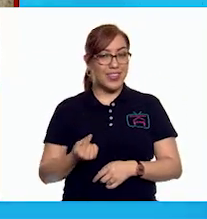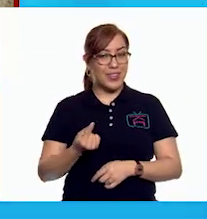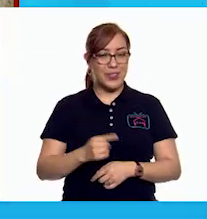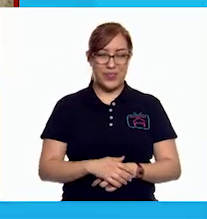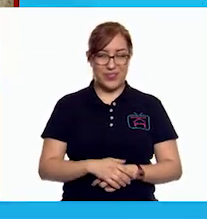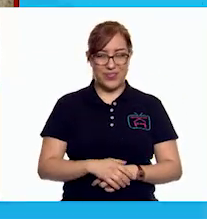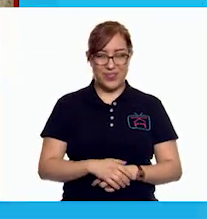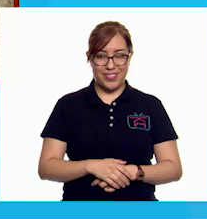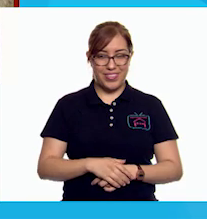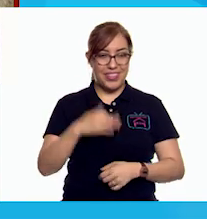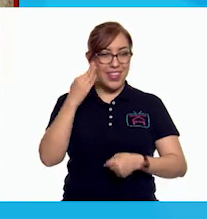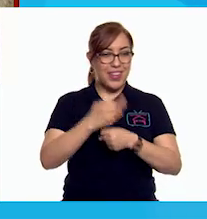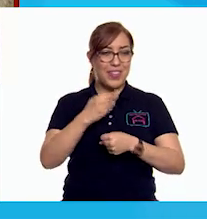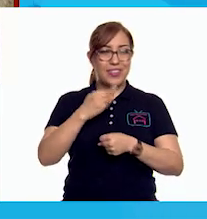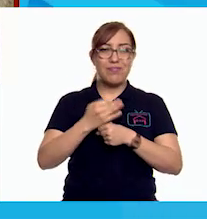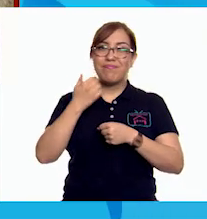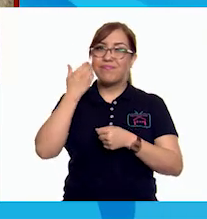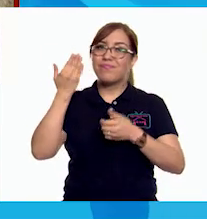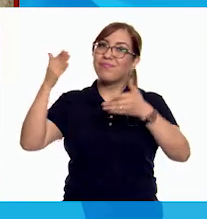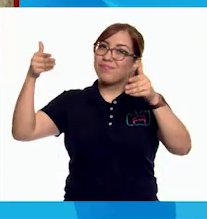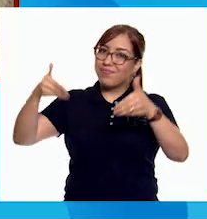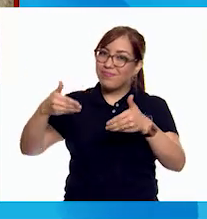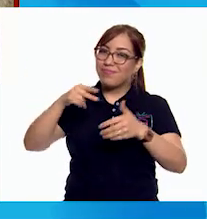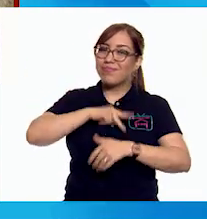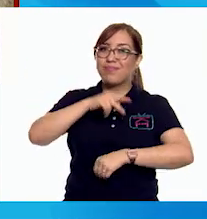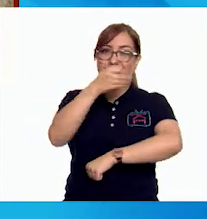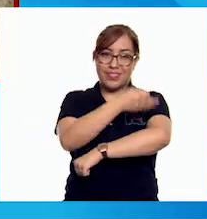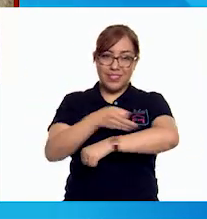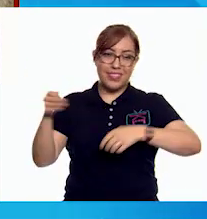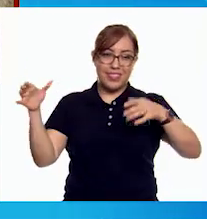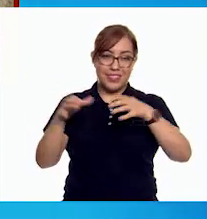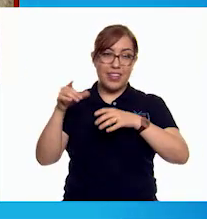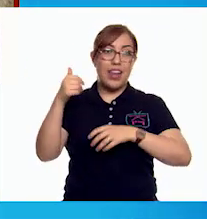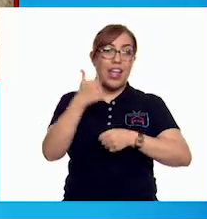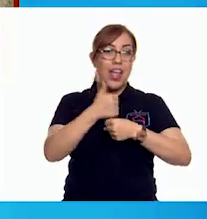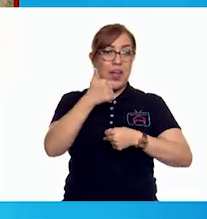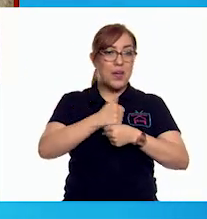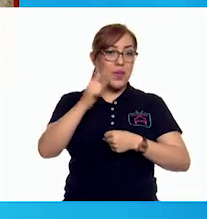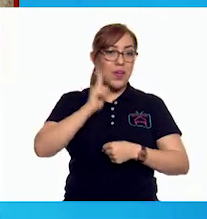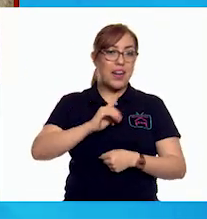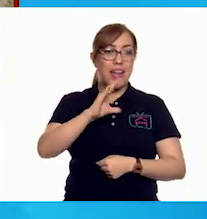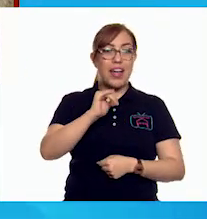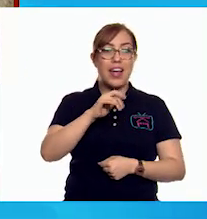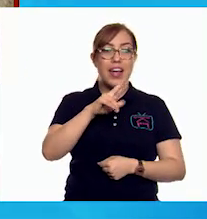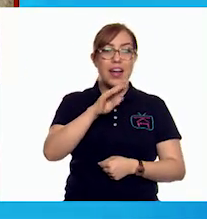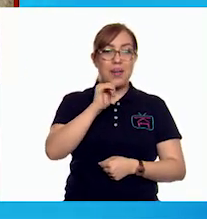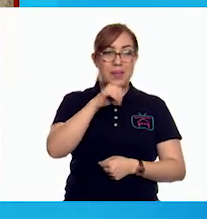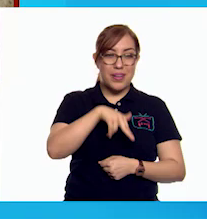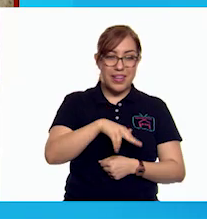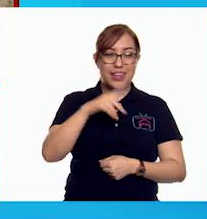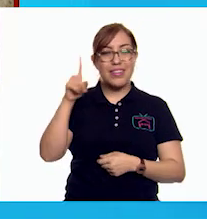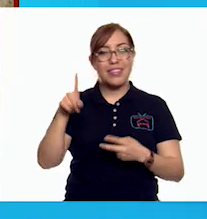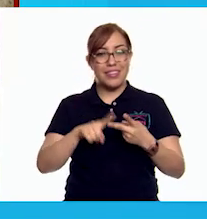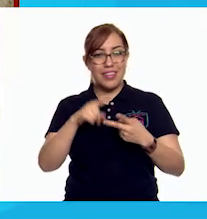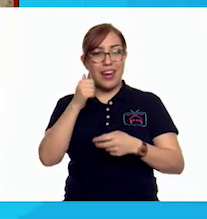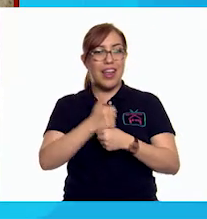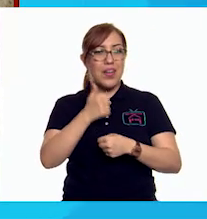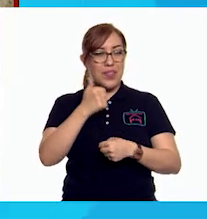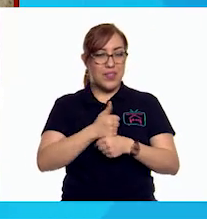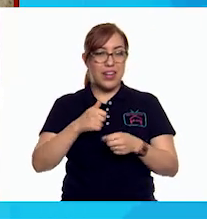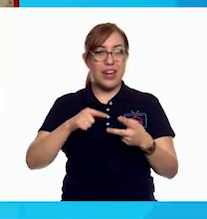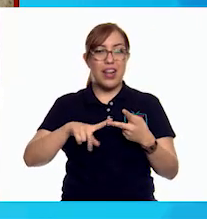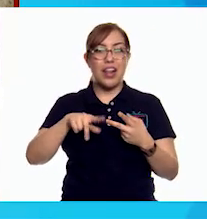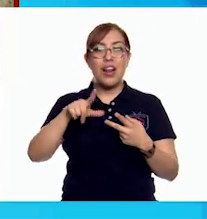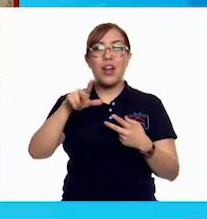Te vamos a presentar a mi familia. Mi abuelita Carmen. Mi abuelita Lupe. Mi